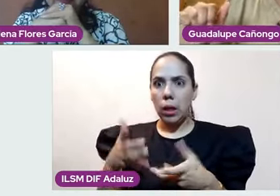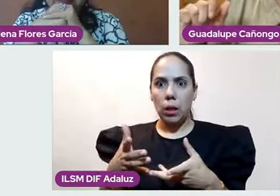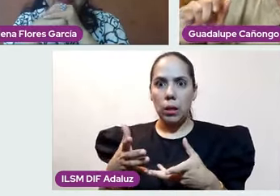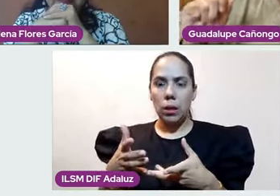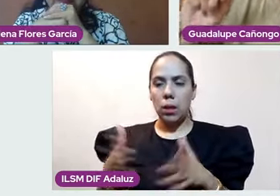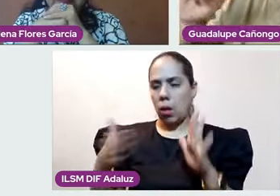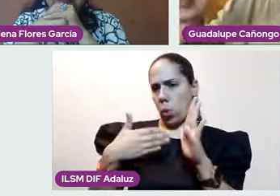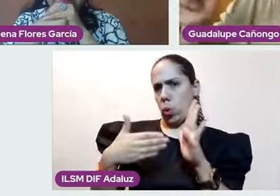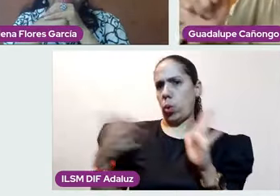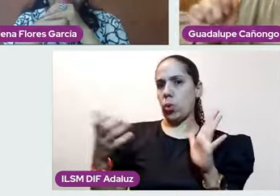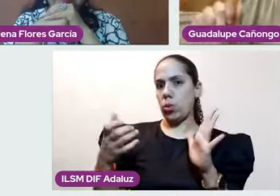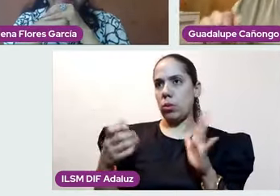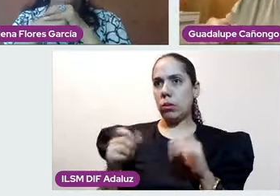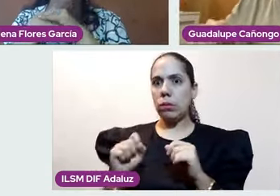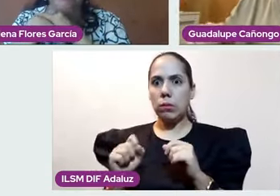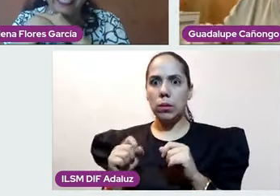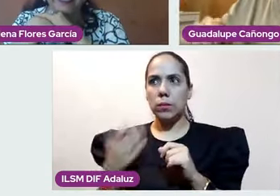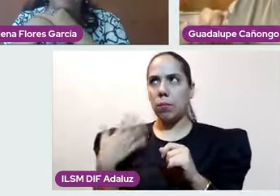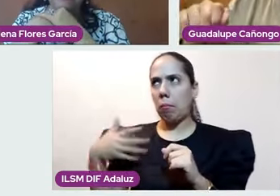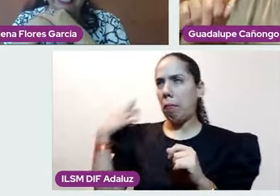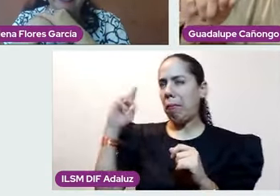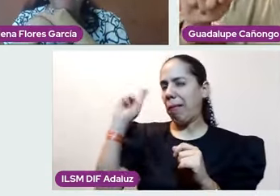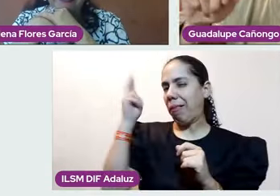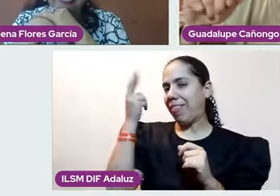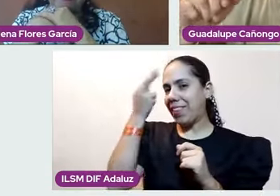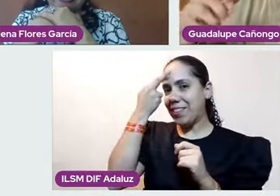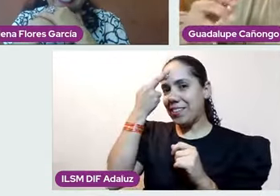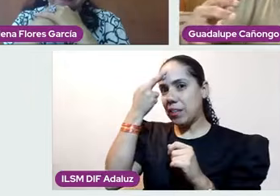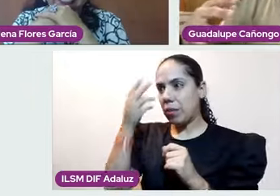la cacerola, sancocha, fríe,